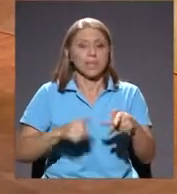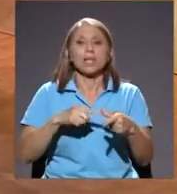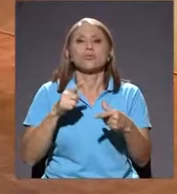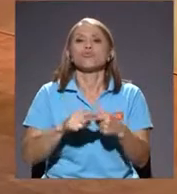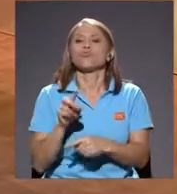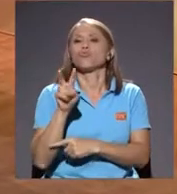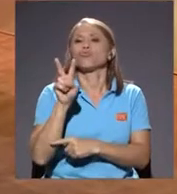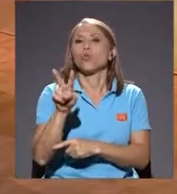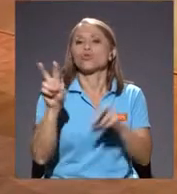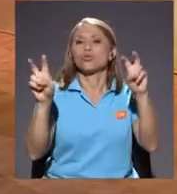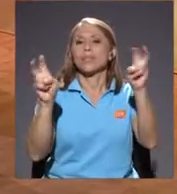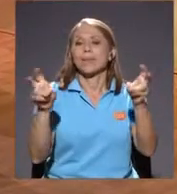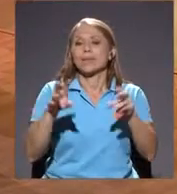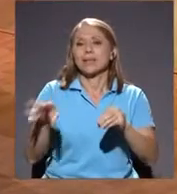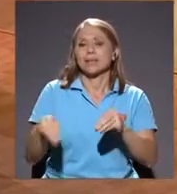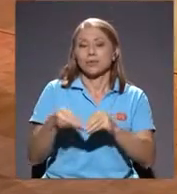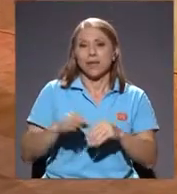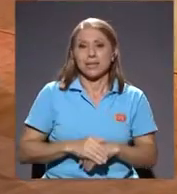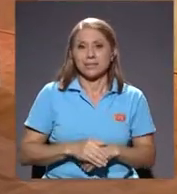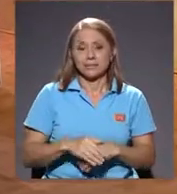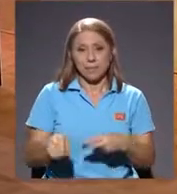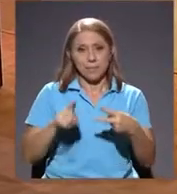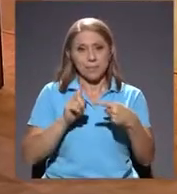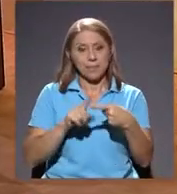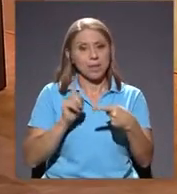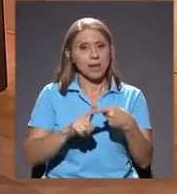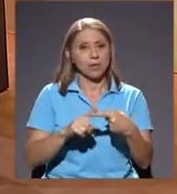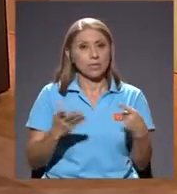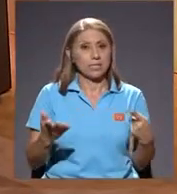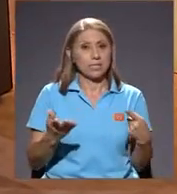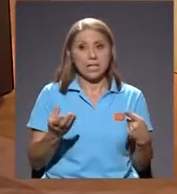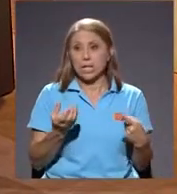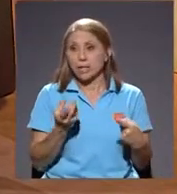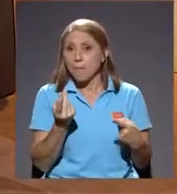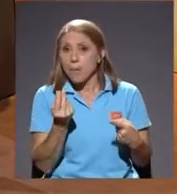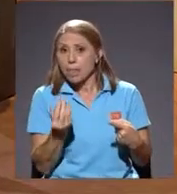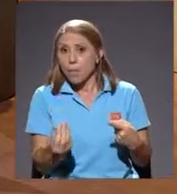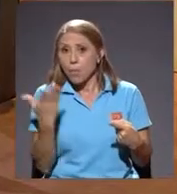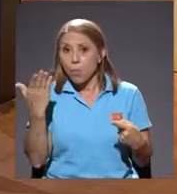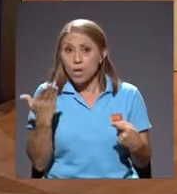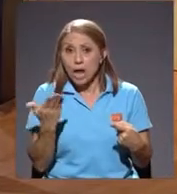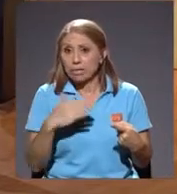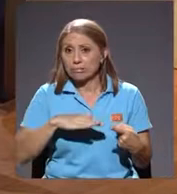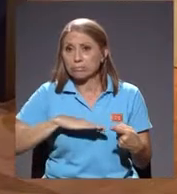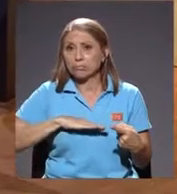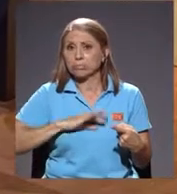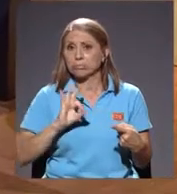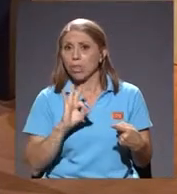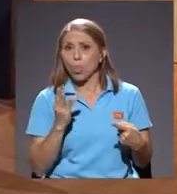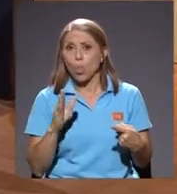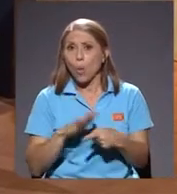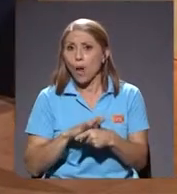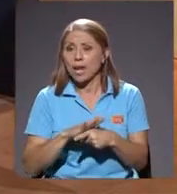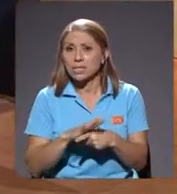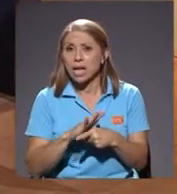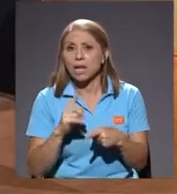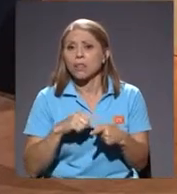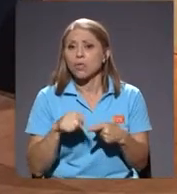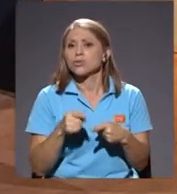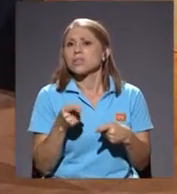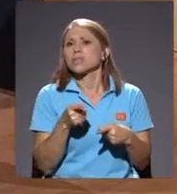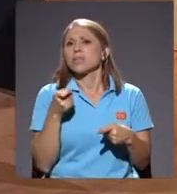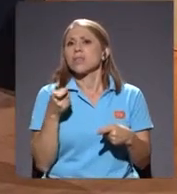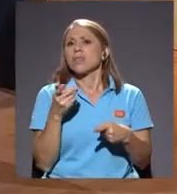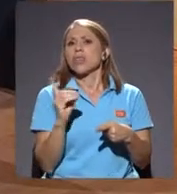temas adicionales el primero es bueno si la plata pública no va a alcanzar entonces de dónde va a venir